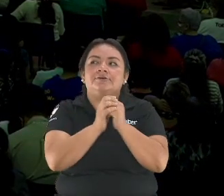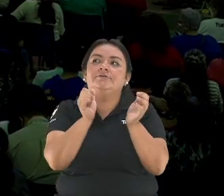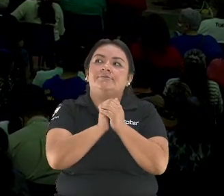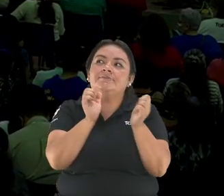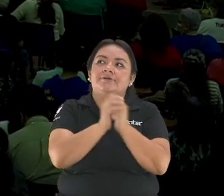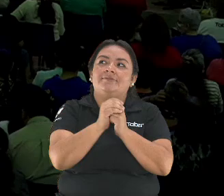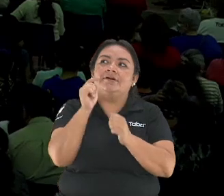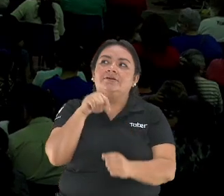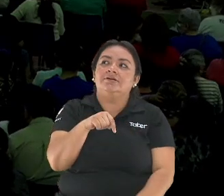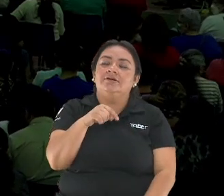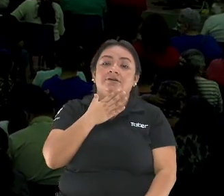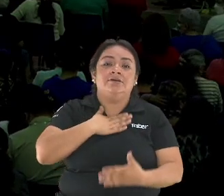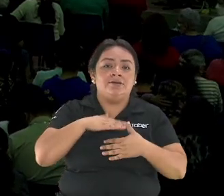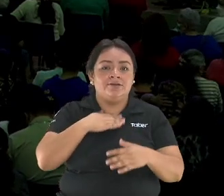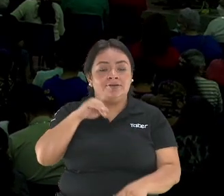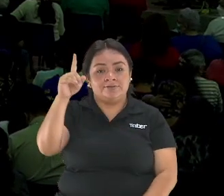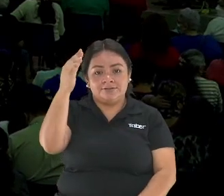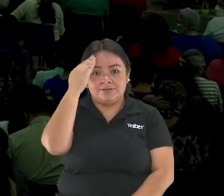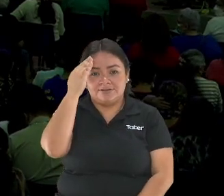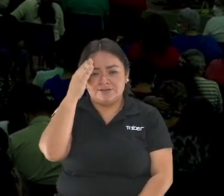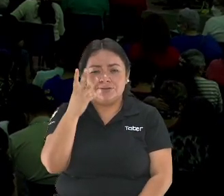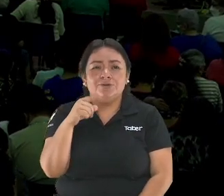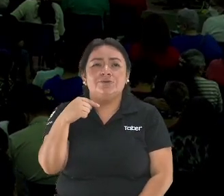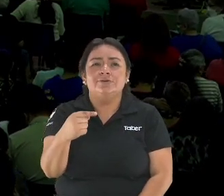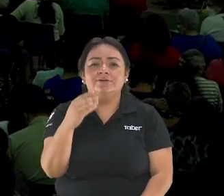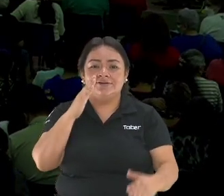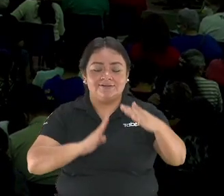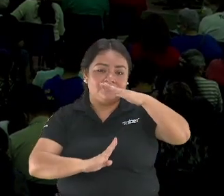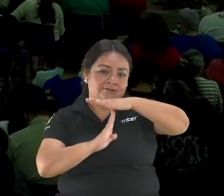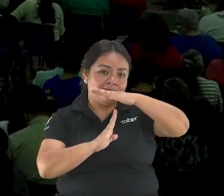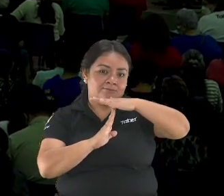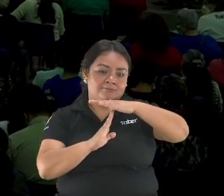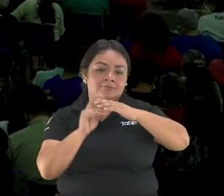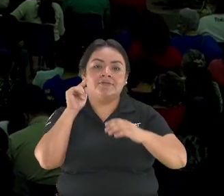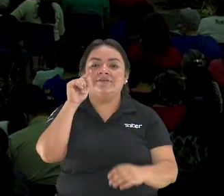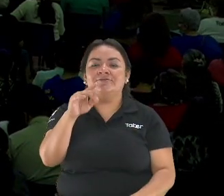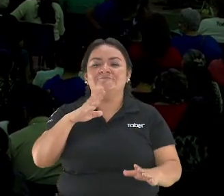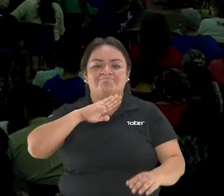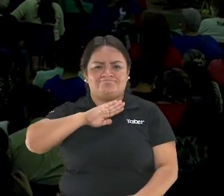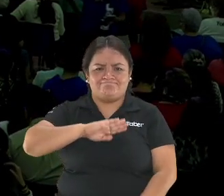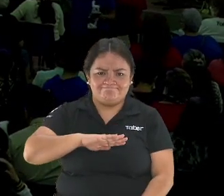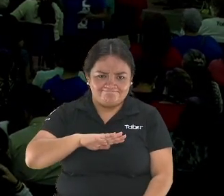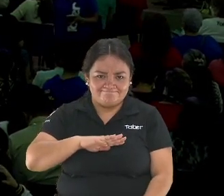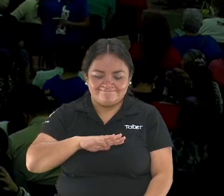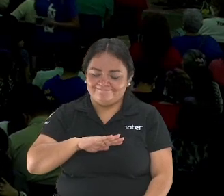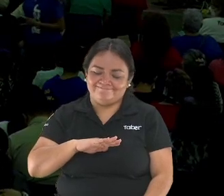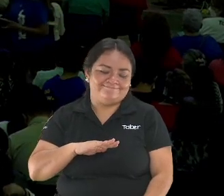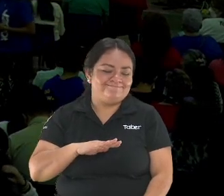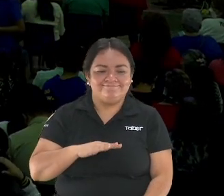tranquilo dios sabe cuándo lo va a parar no te desanimes